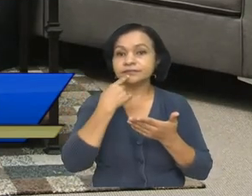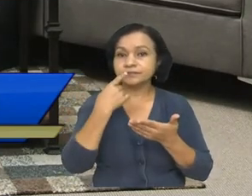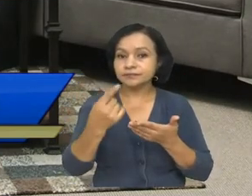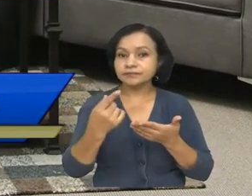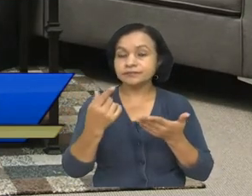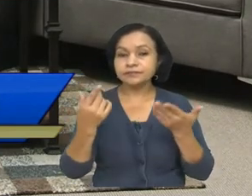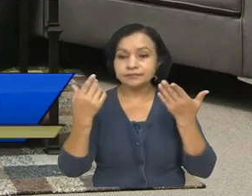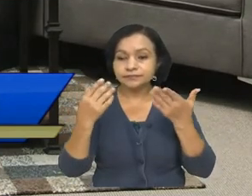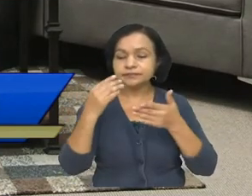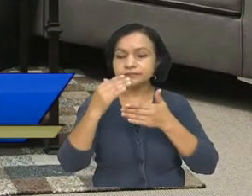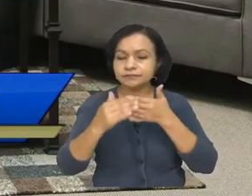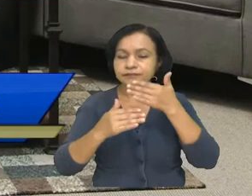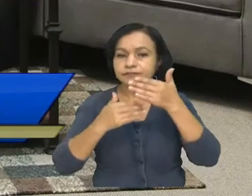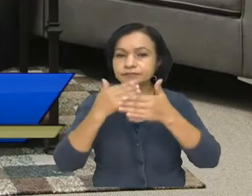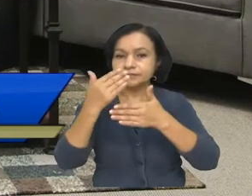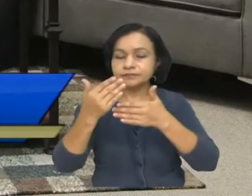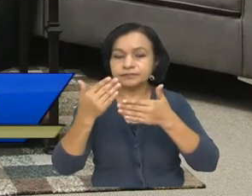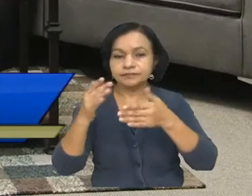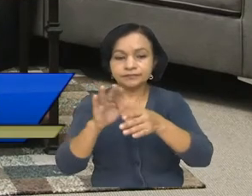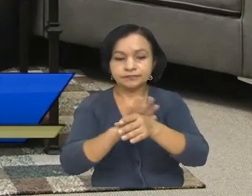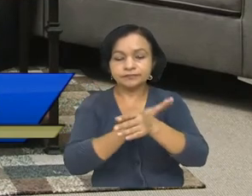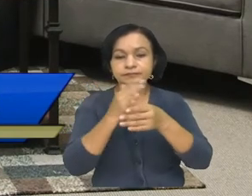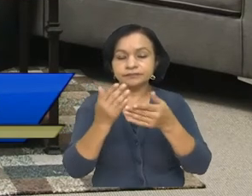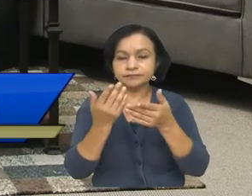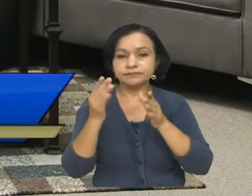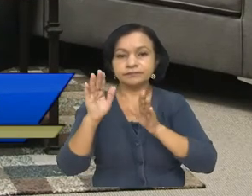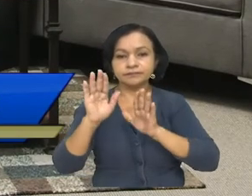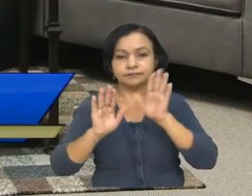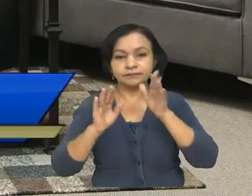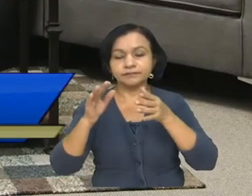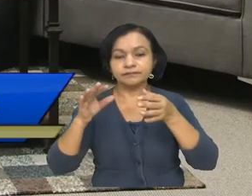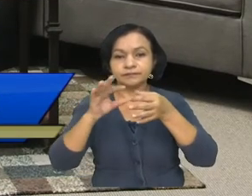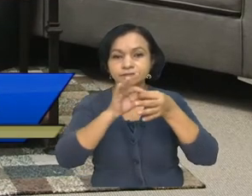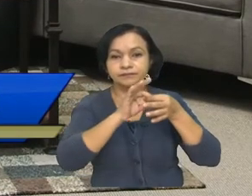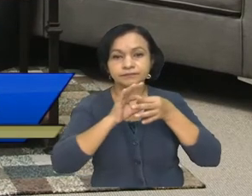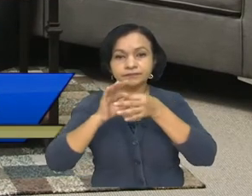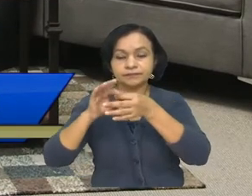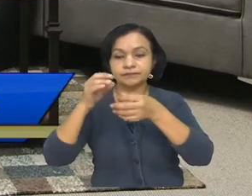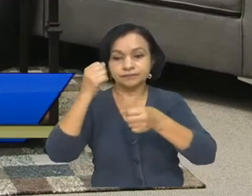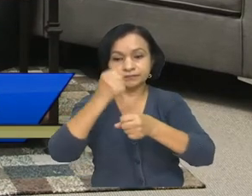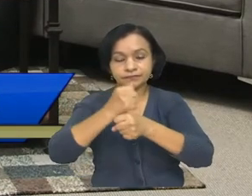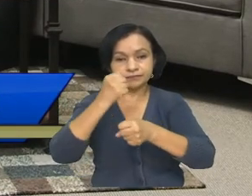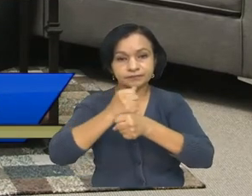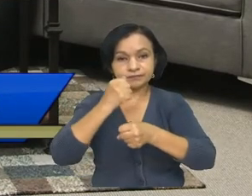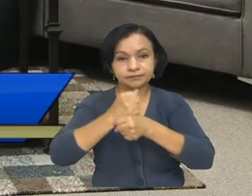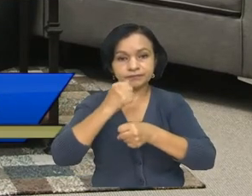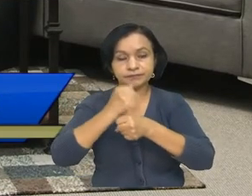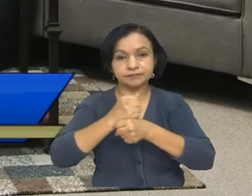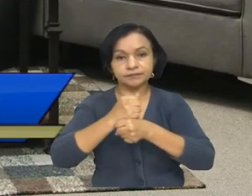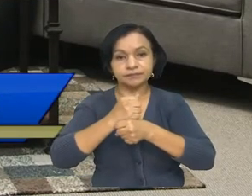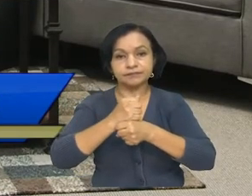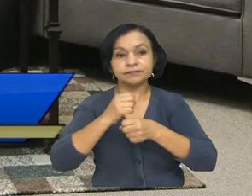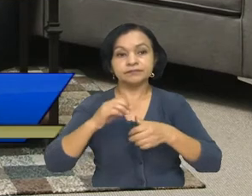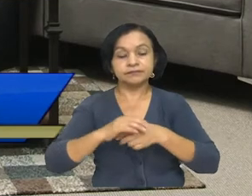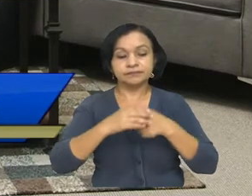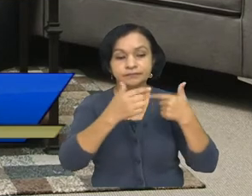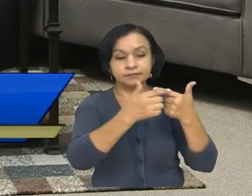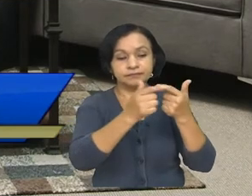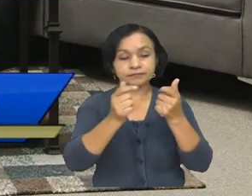ahí poco a poco nos fuimos incorporando más de lleno. Y el trabajo justamente también en los